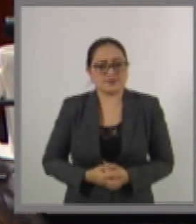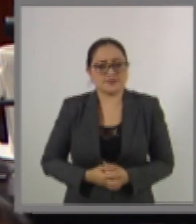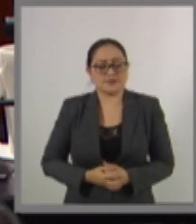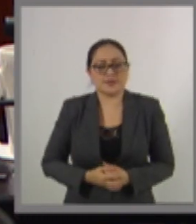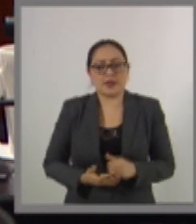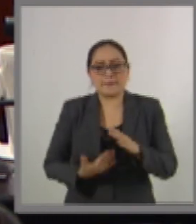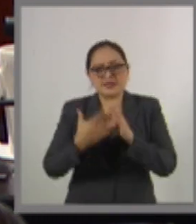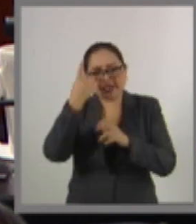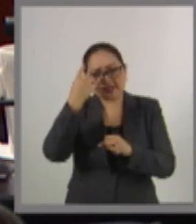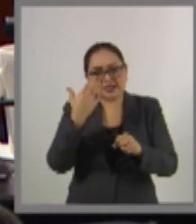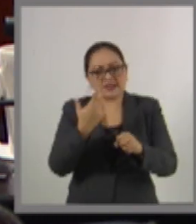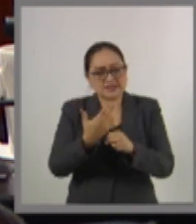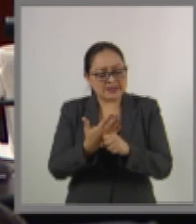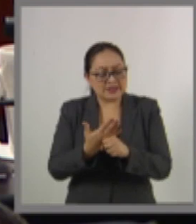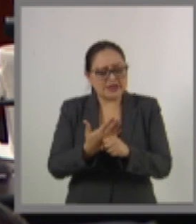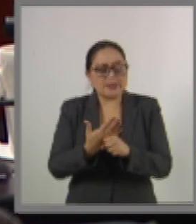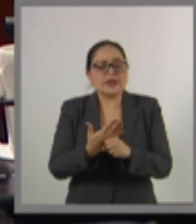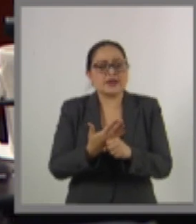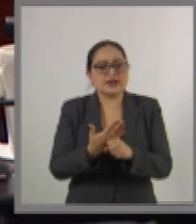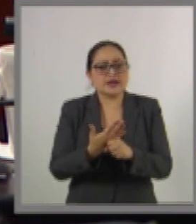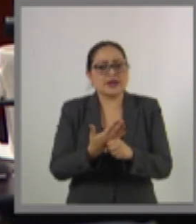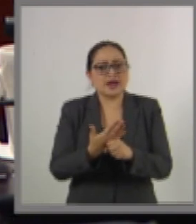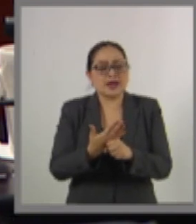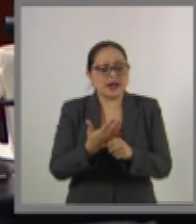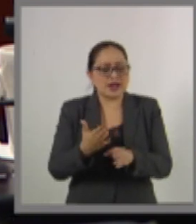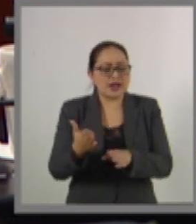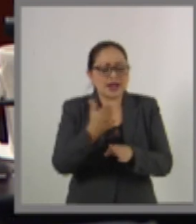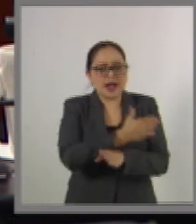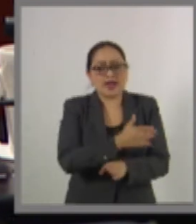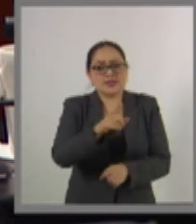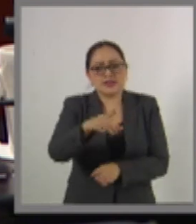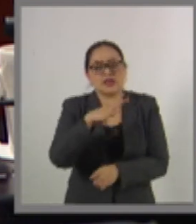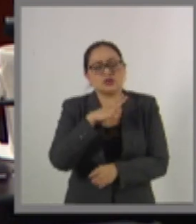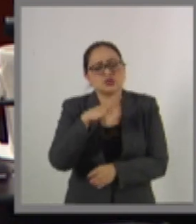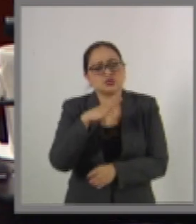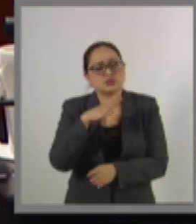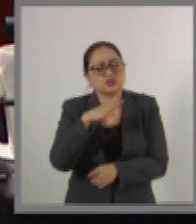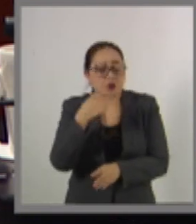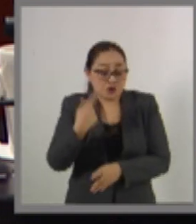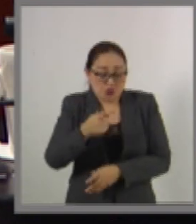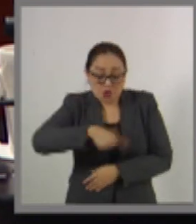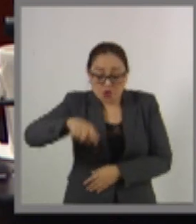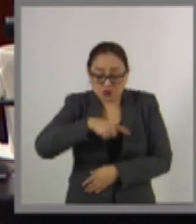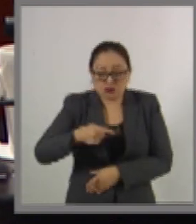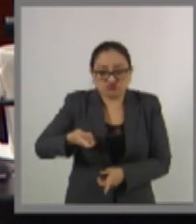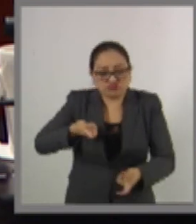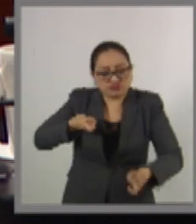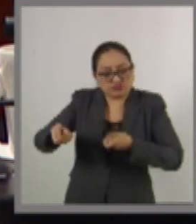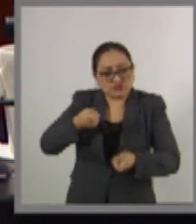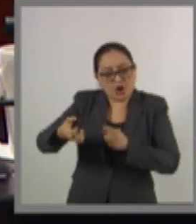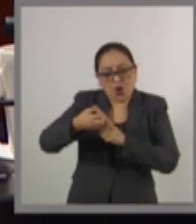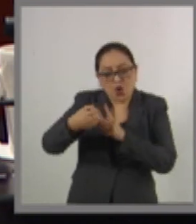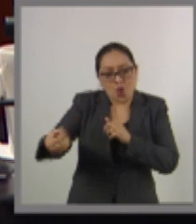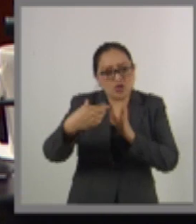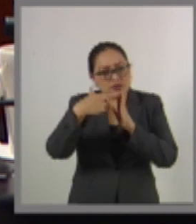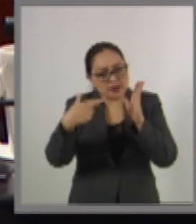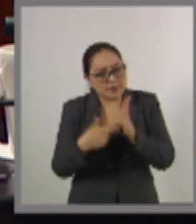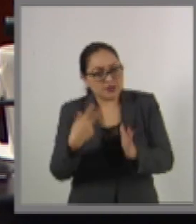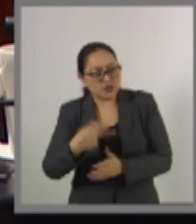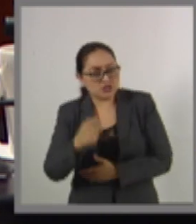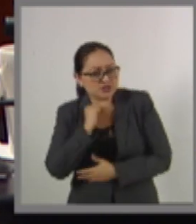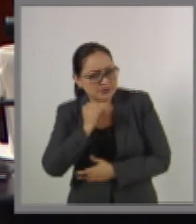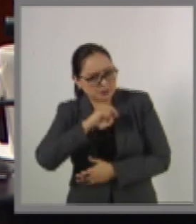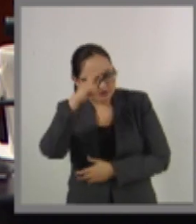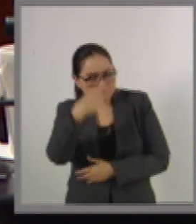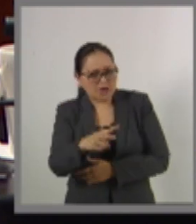Mesa Directiva desde donde se establece la disciplina parlamentaria, y lo hizo